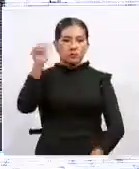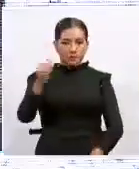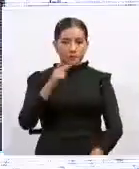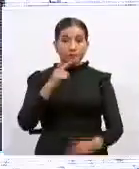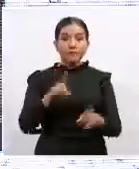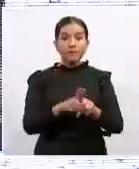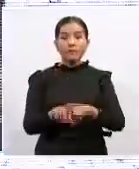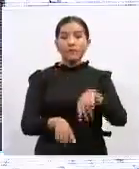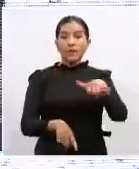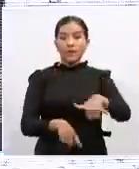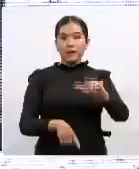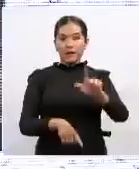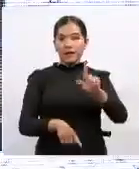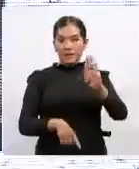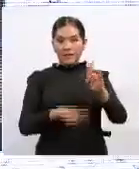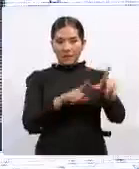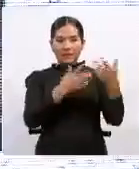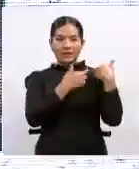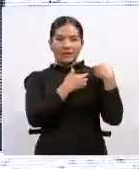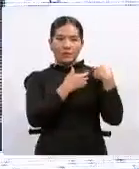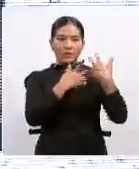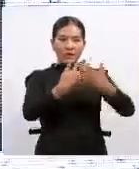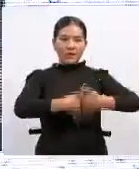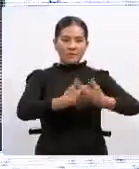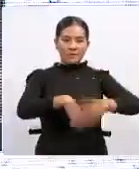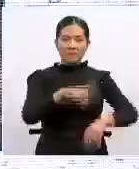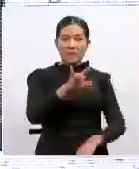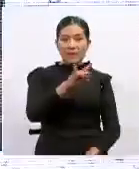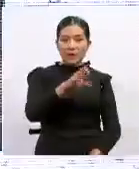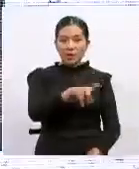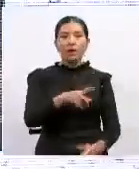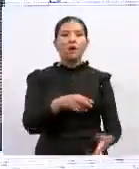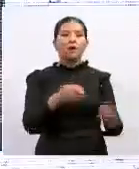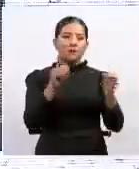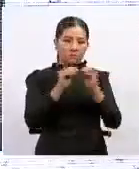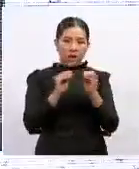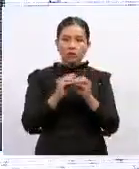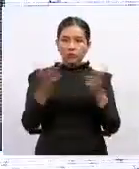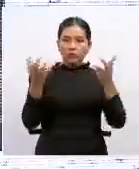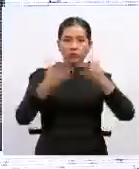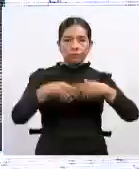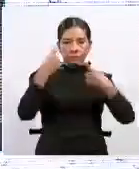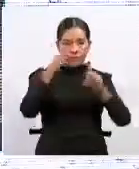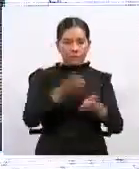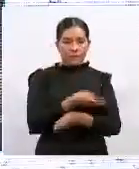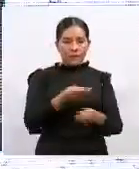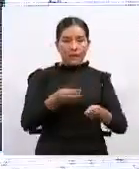ILB, la empresa nacional, estaría a cargo de poder dar la materia prima.